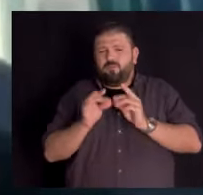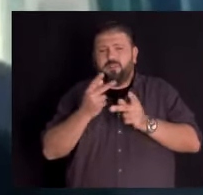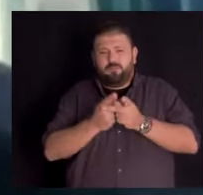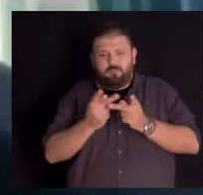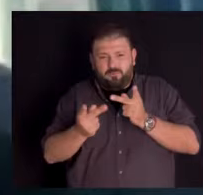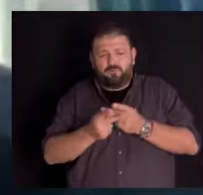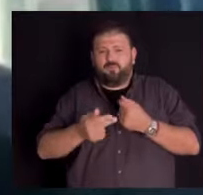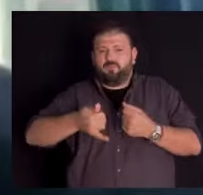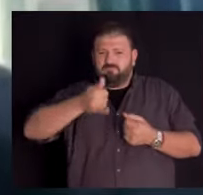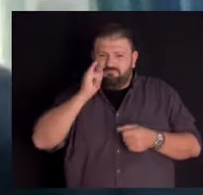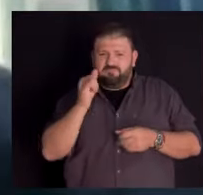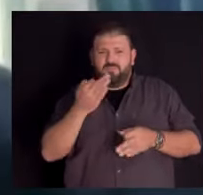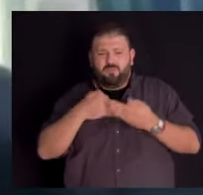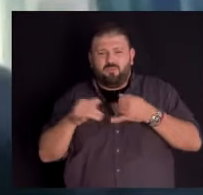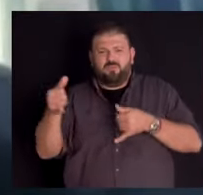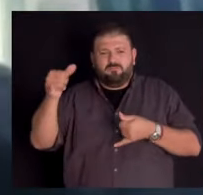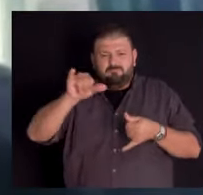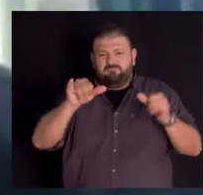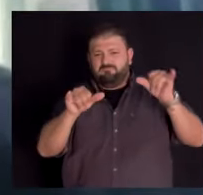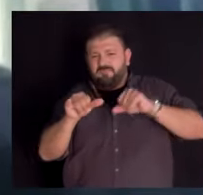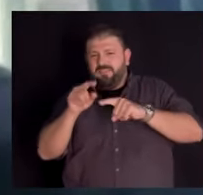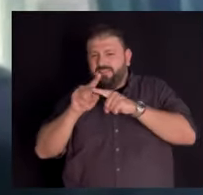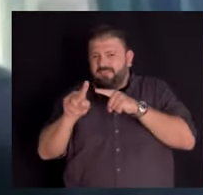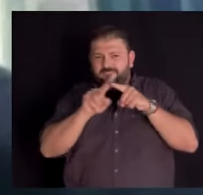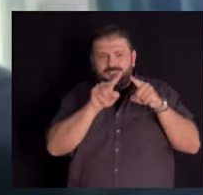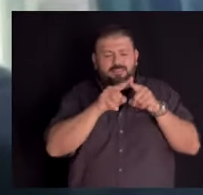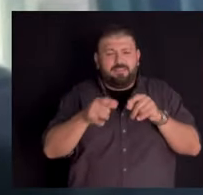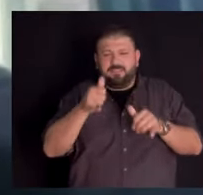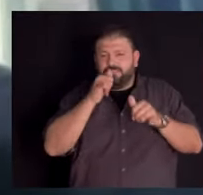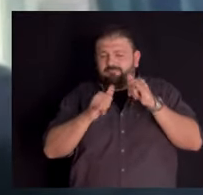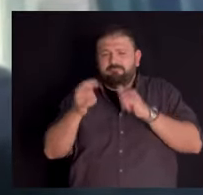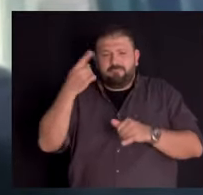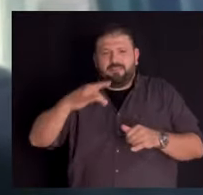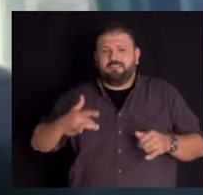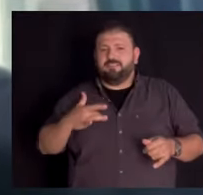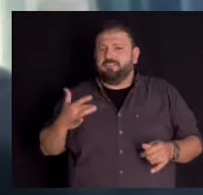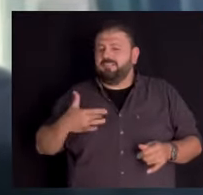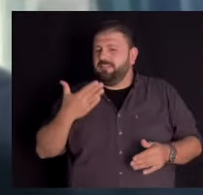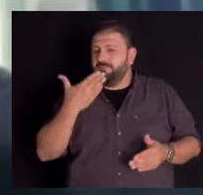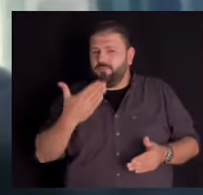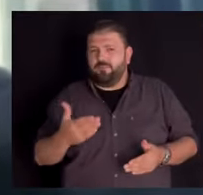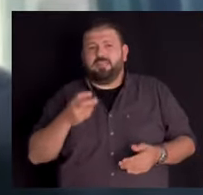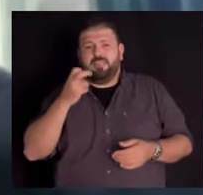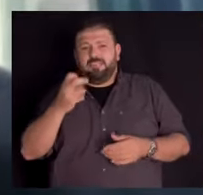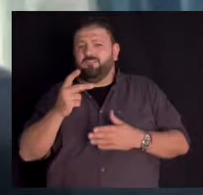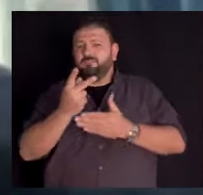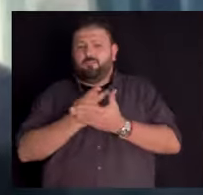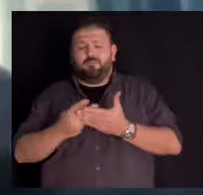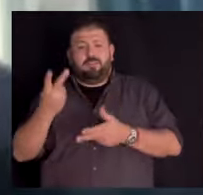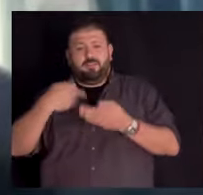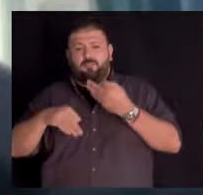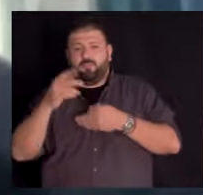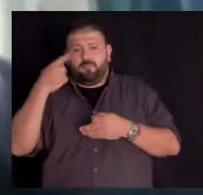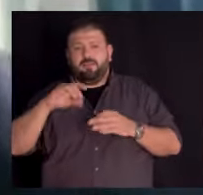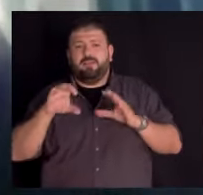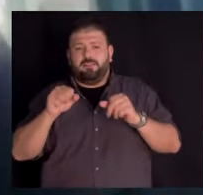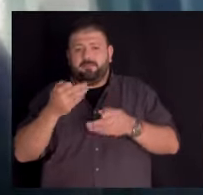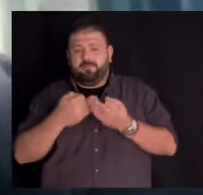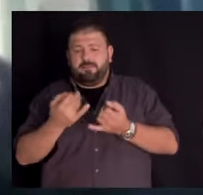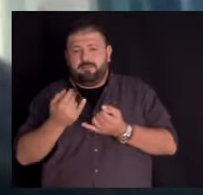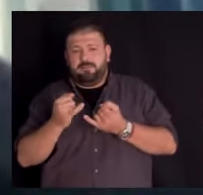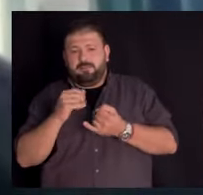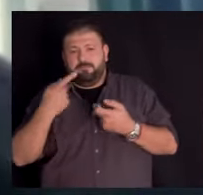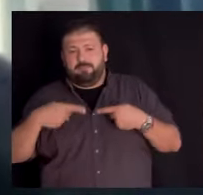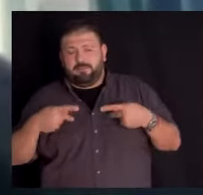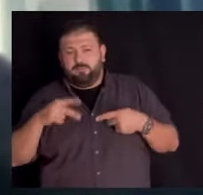bueno porque estos eventos, estos programas se dan y que están al alcance de todos. Así que bueno, pues no sé